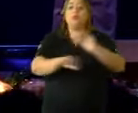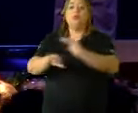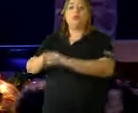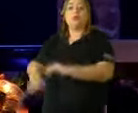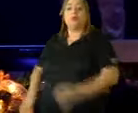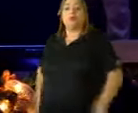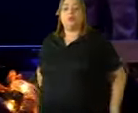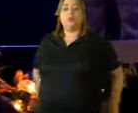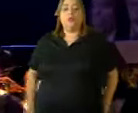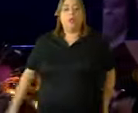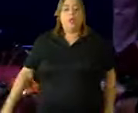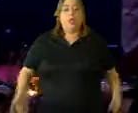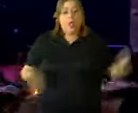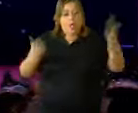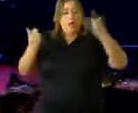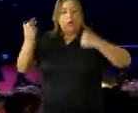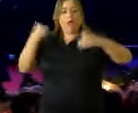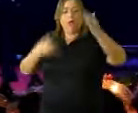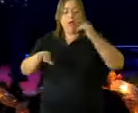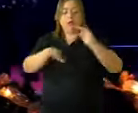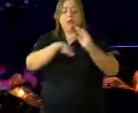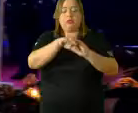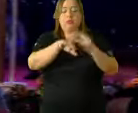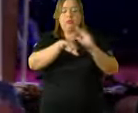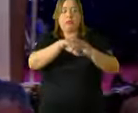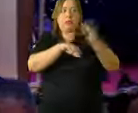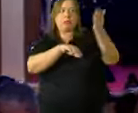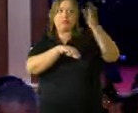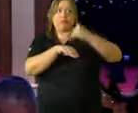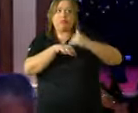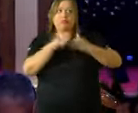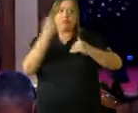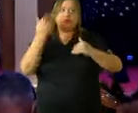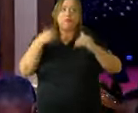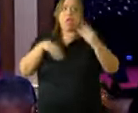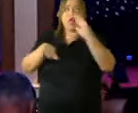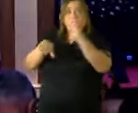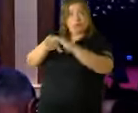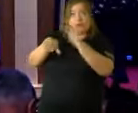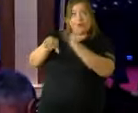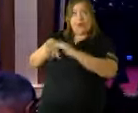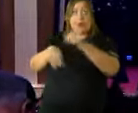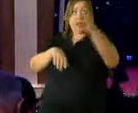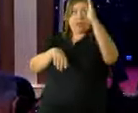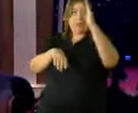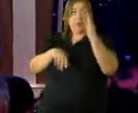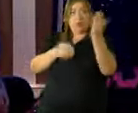cadenas. Te llama, te llama. Te llama, venga, venga, venga, venga.